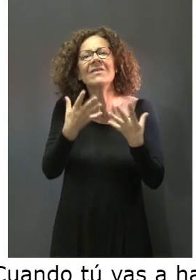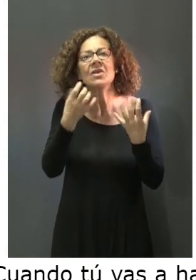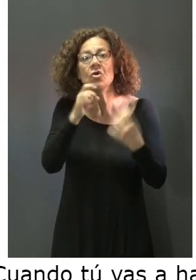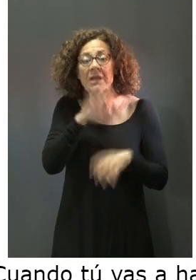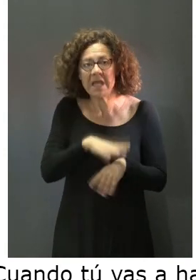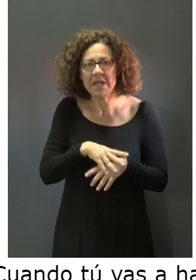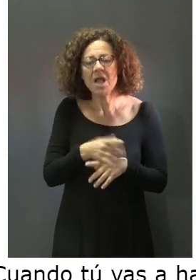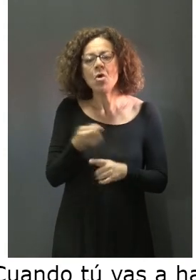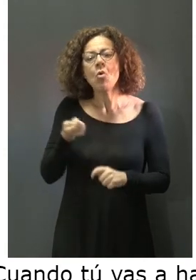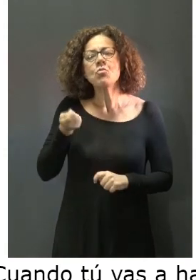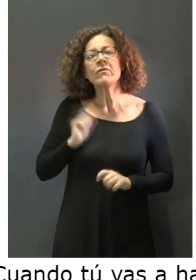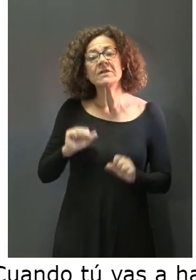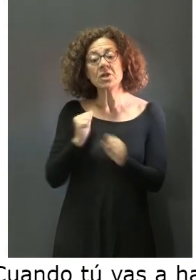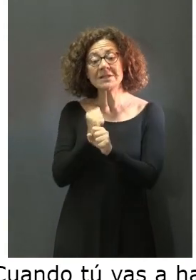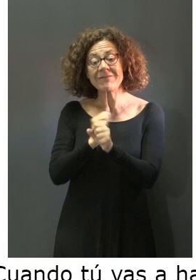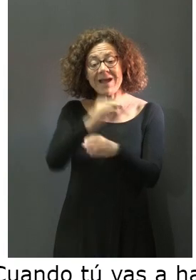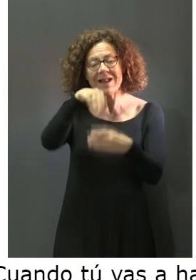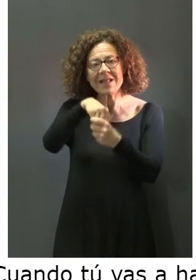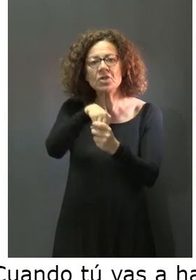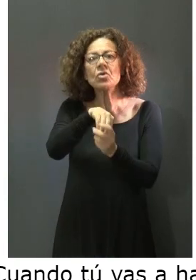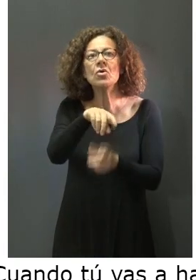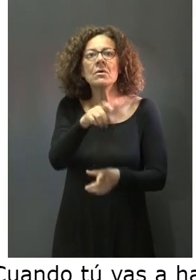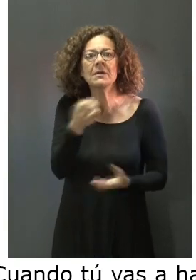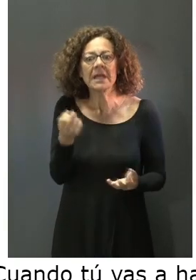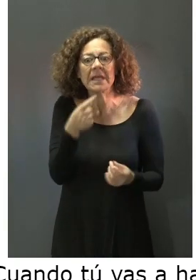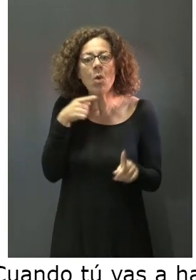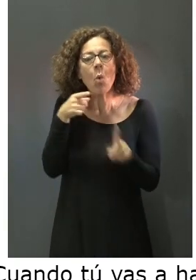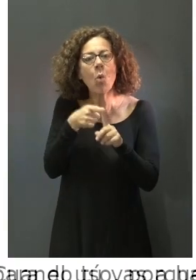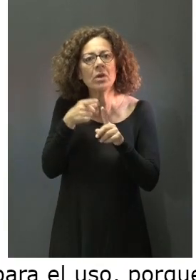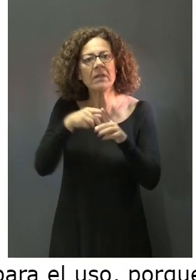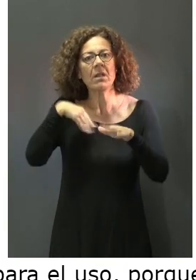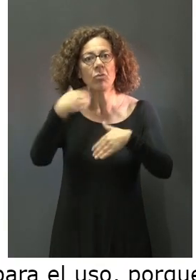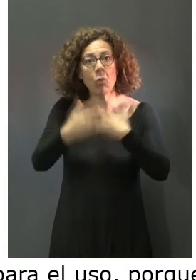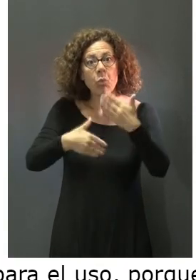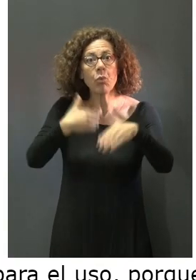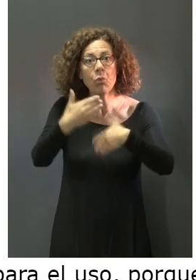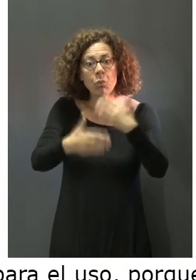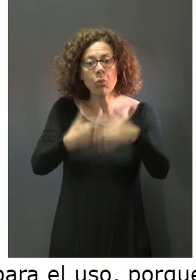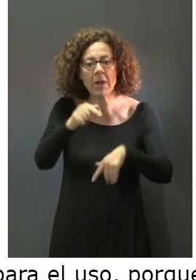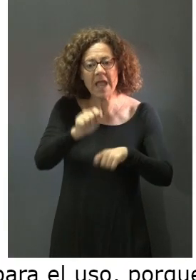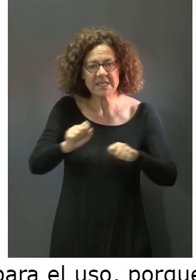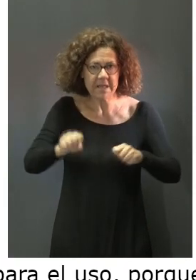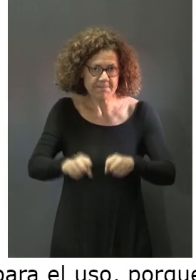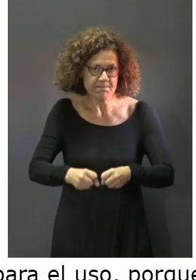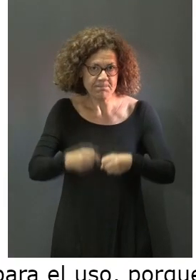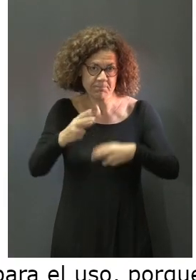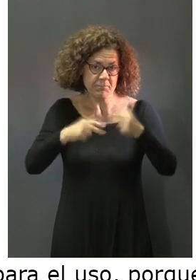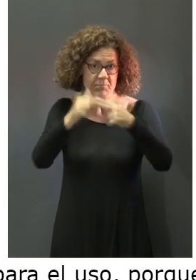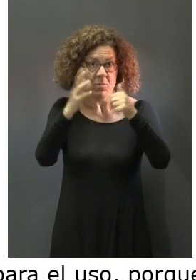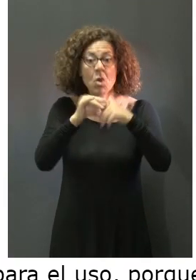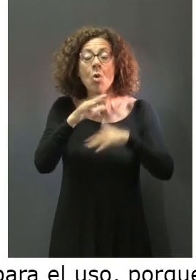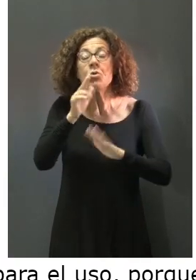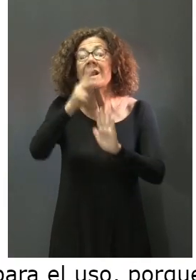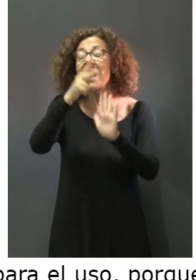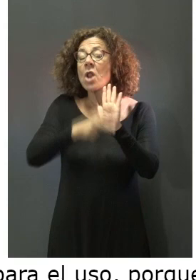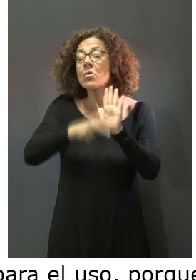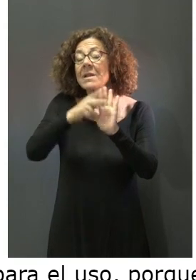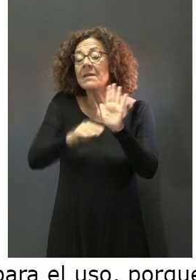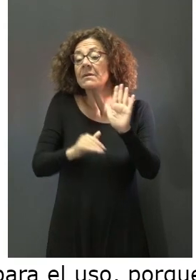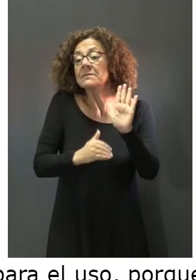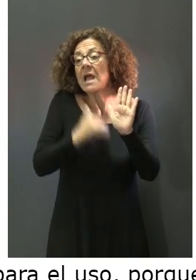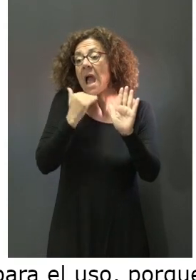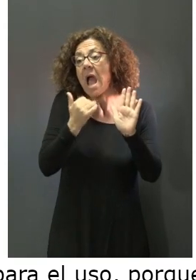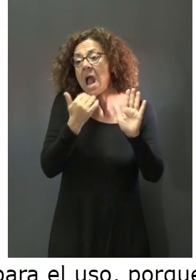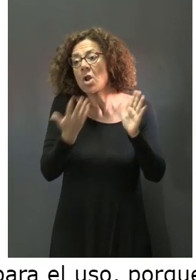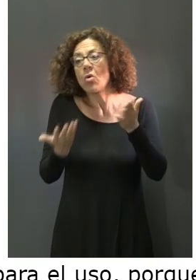que trabajan en ese edificio y que hacen uso diario de esa infraestructura, porque la normativa, que al final es algo